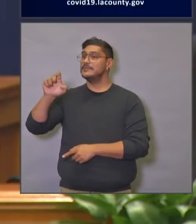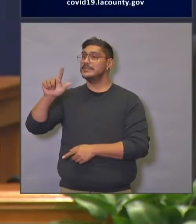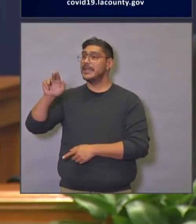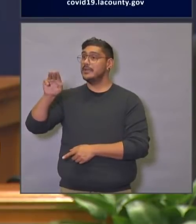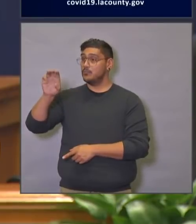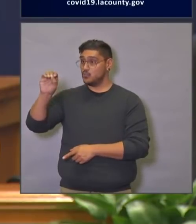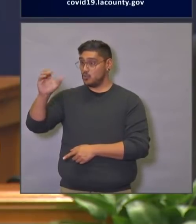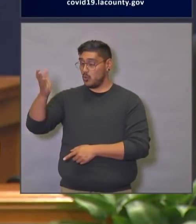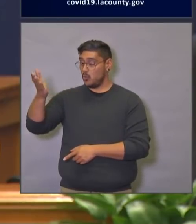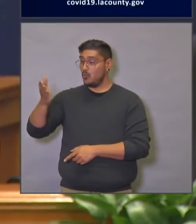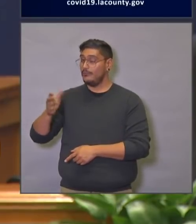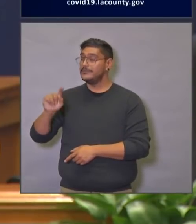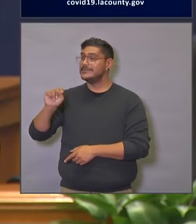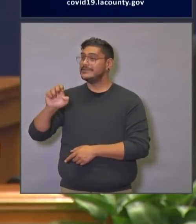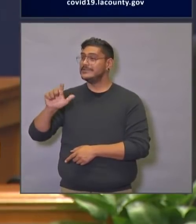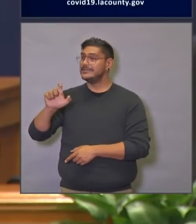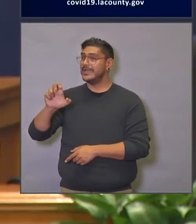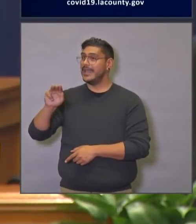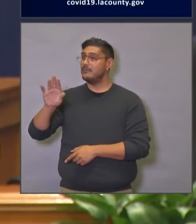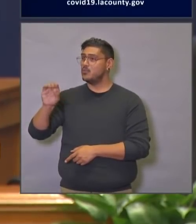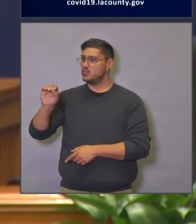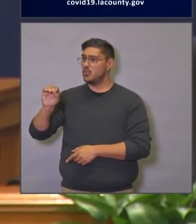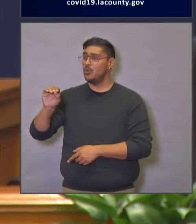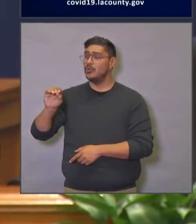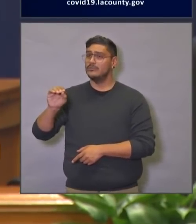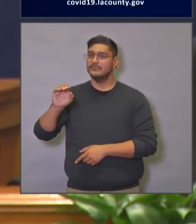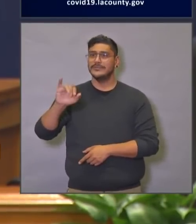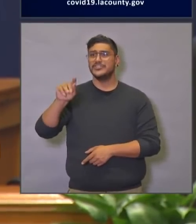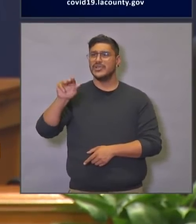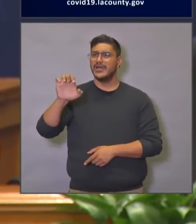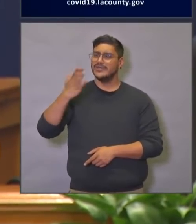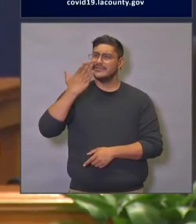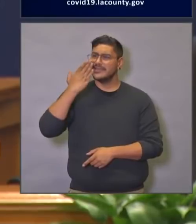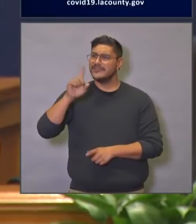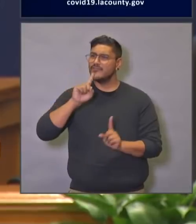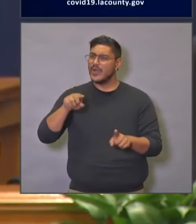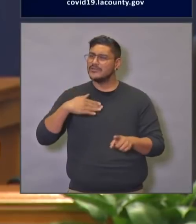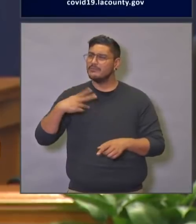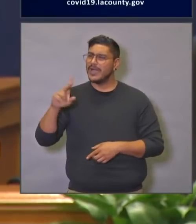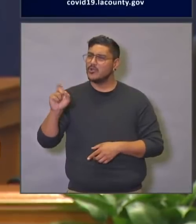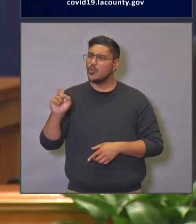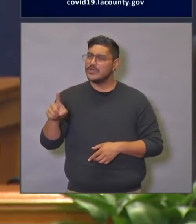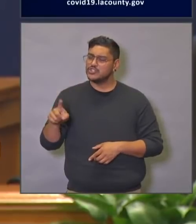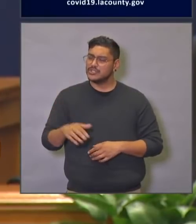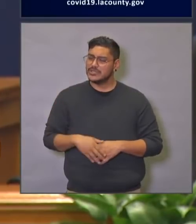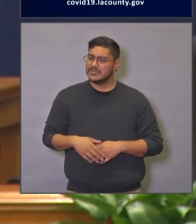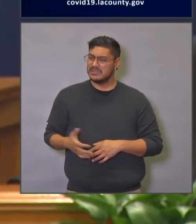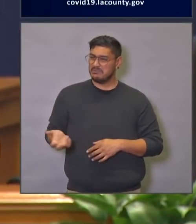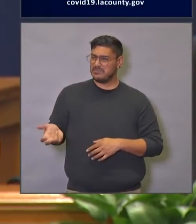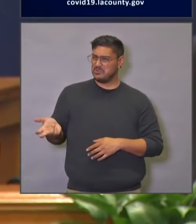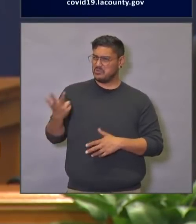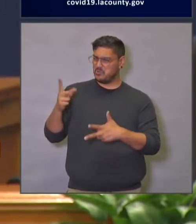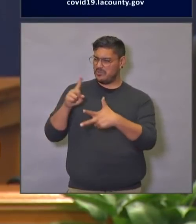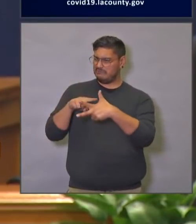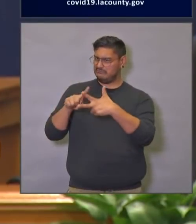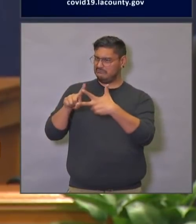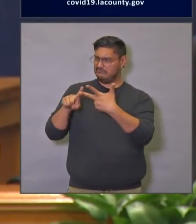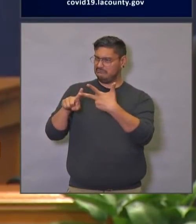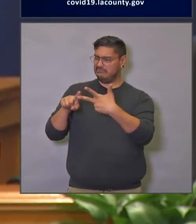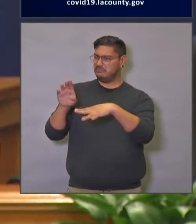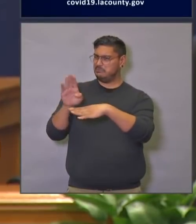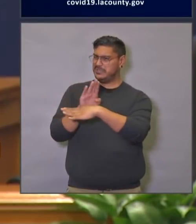open. Jacqueline, gracias por tomar nuestra pregunta. Es en torno a las 3 compañías que anunció